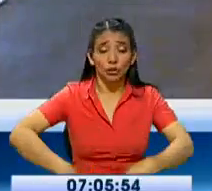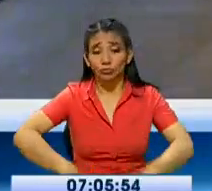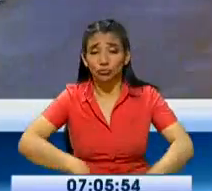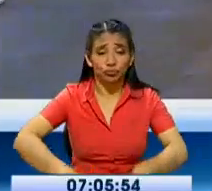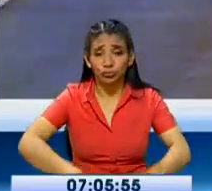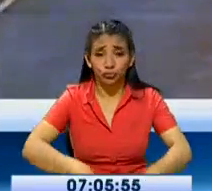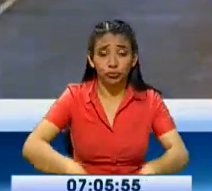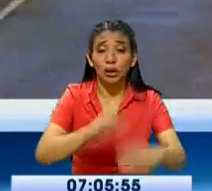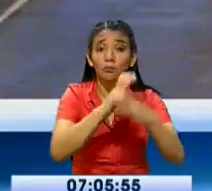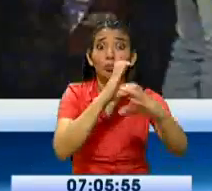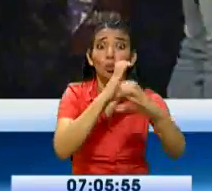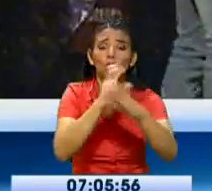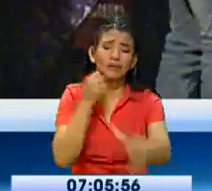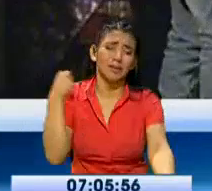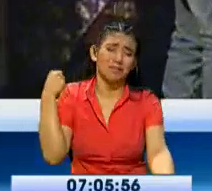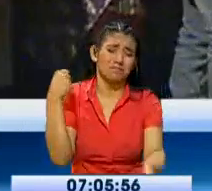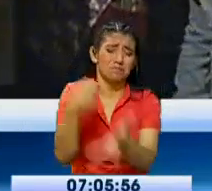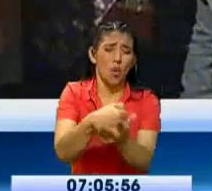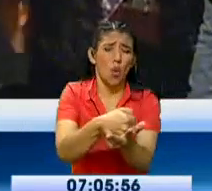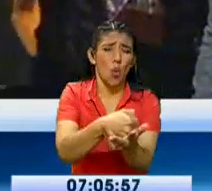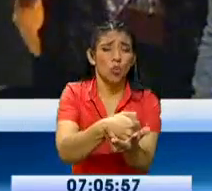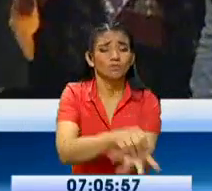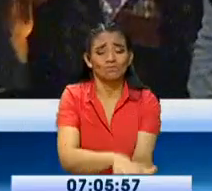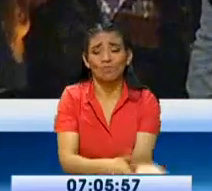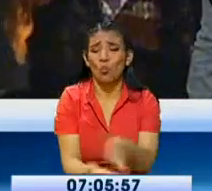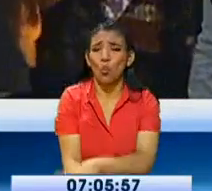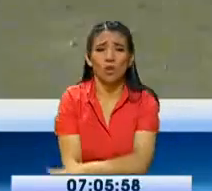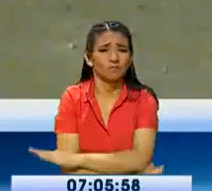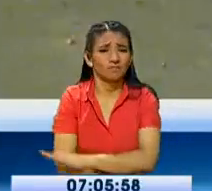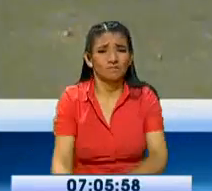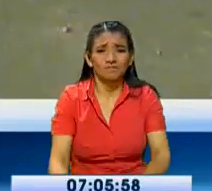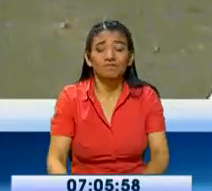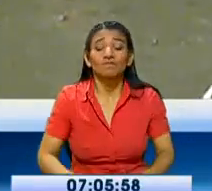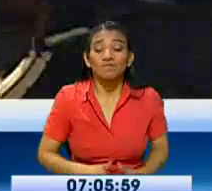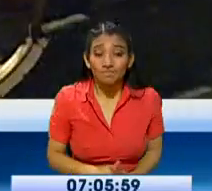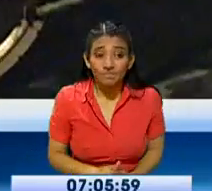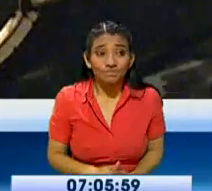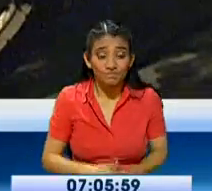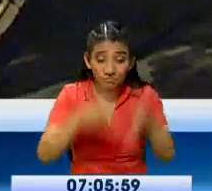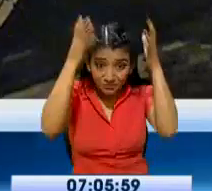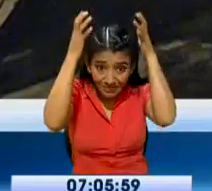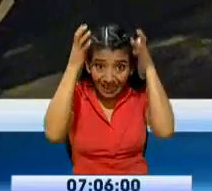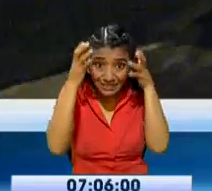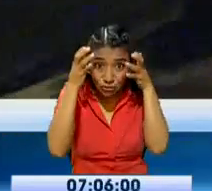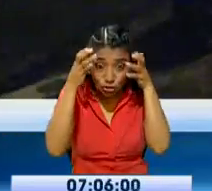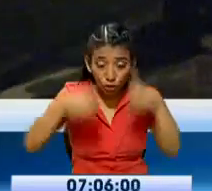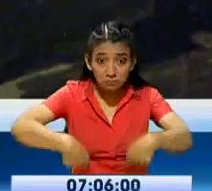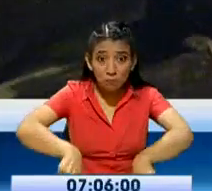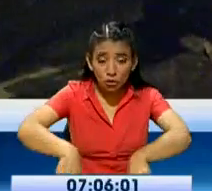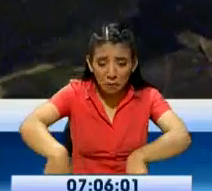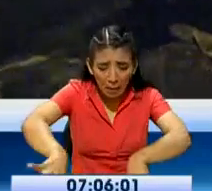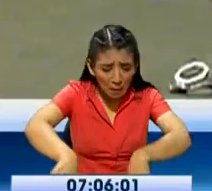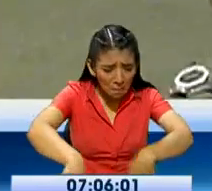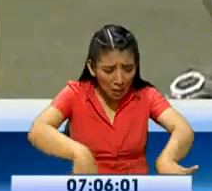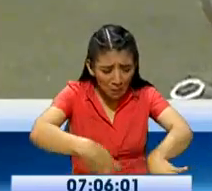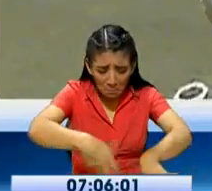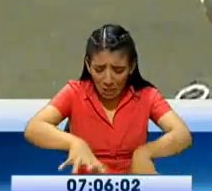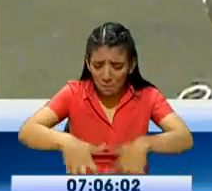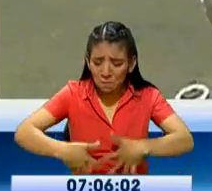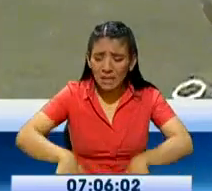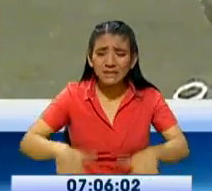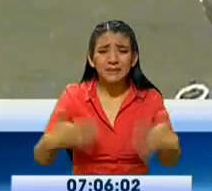dos buses provinciales, causándole su deceso de contado. El casco y partes de la moto quedaron totalmente destrozados sobre la